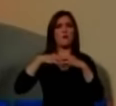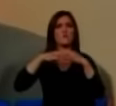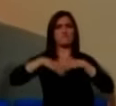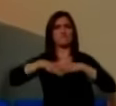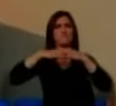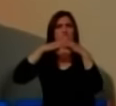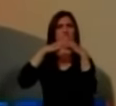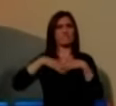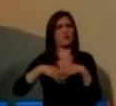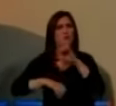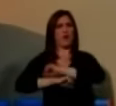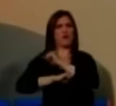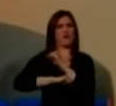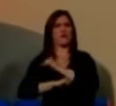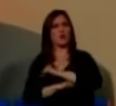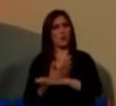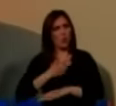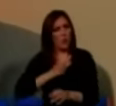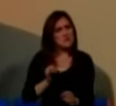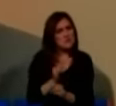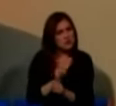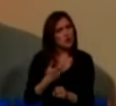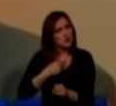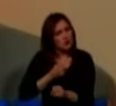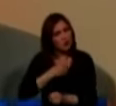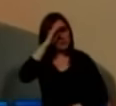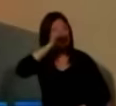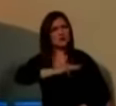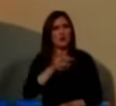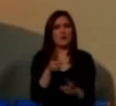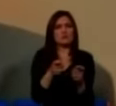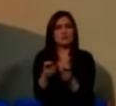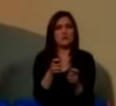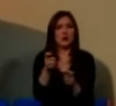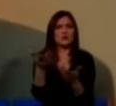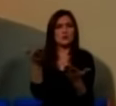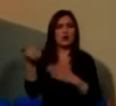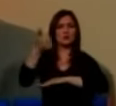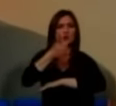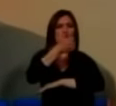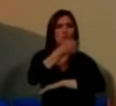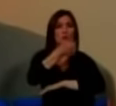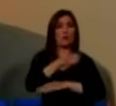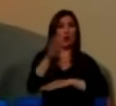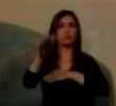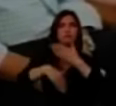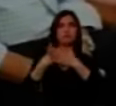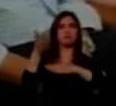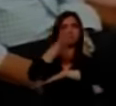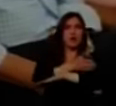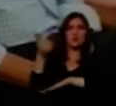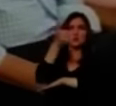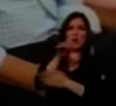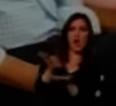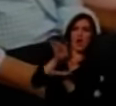no tiene sentido el pensar gobernar con tenientes y que sea una de las razones para descabezar a las Fuerzas Armadas. El